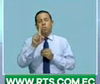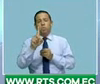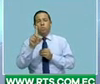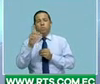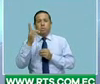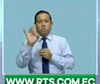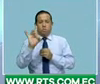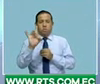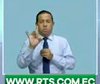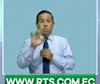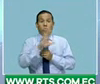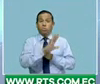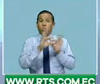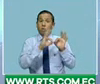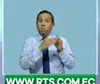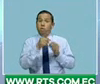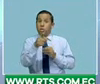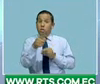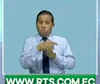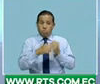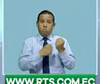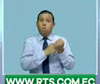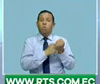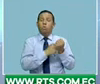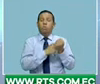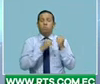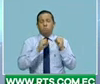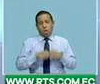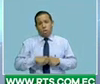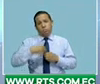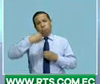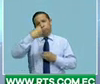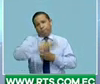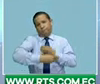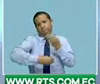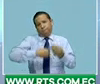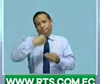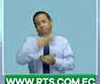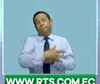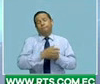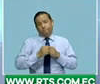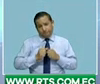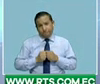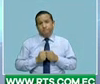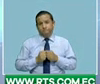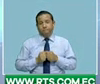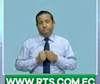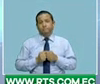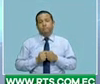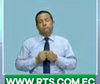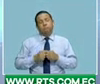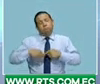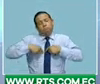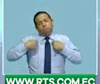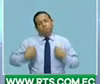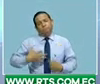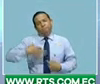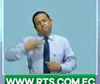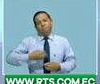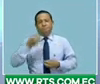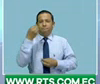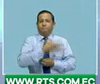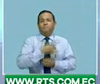098-537-0118. Esa familia espera también de manos voluntarias y solidarias, sobre todo que den de corazón para ayudar a los